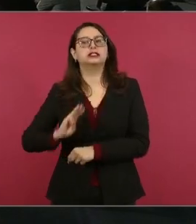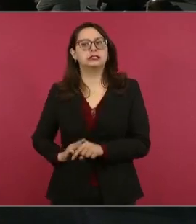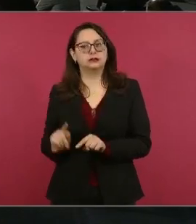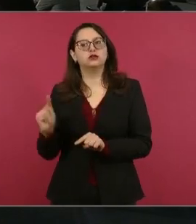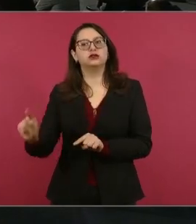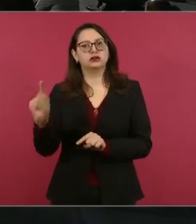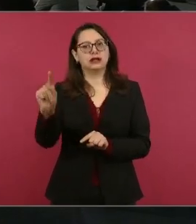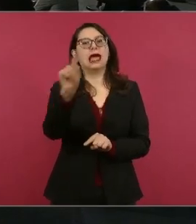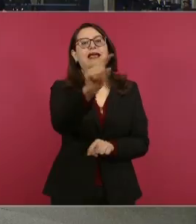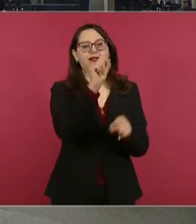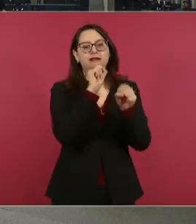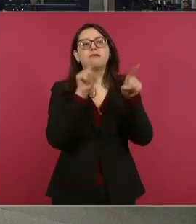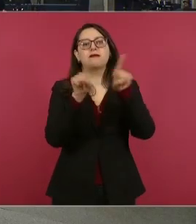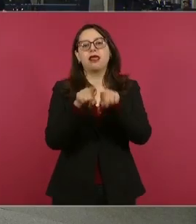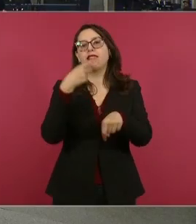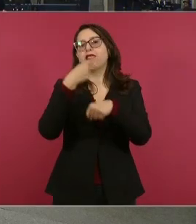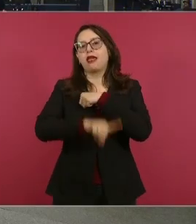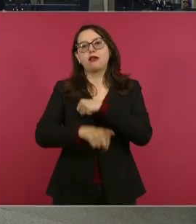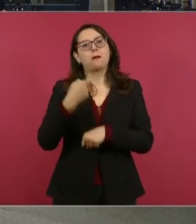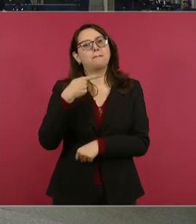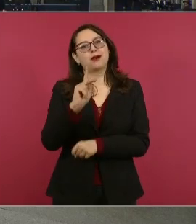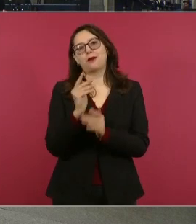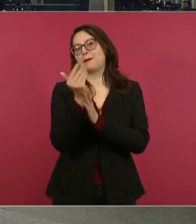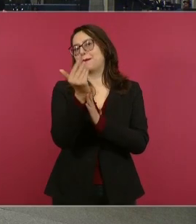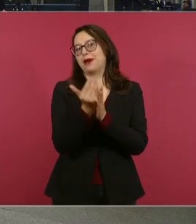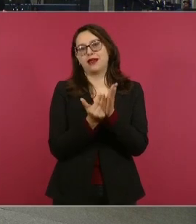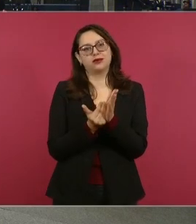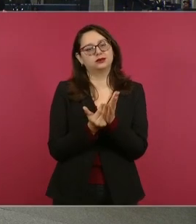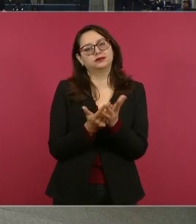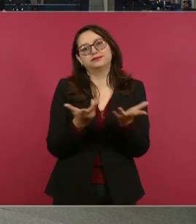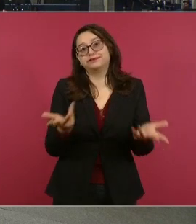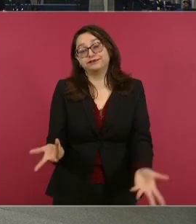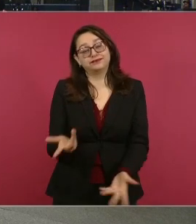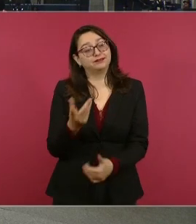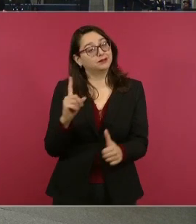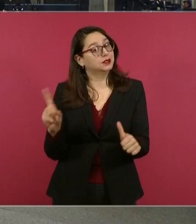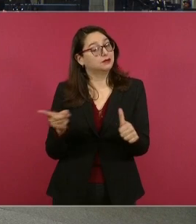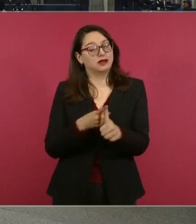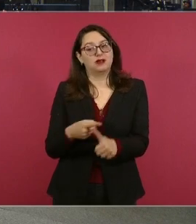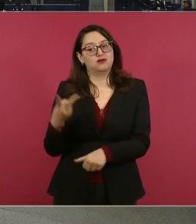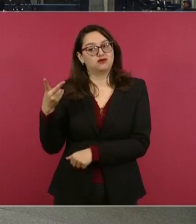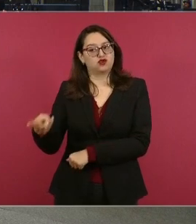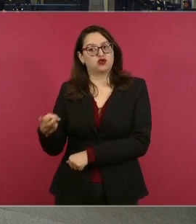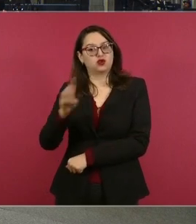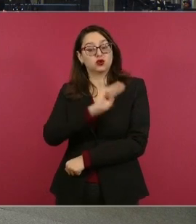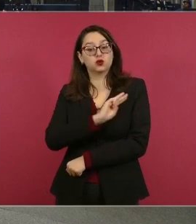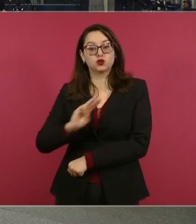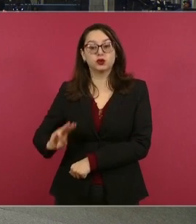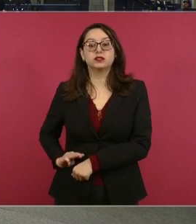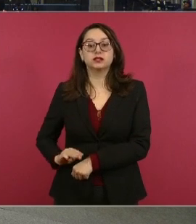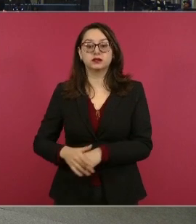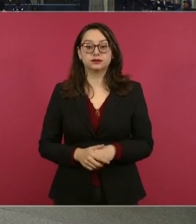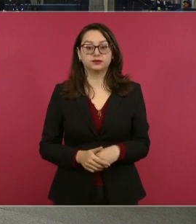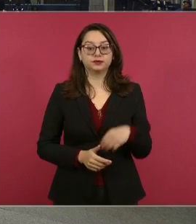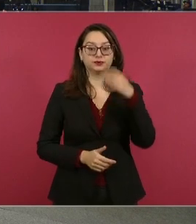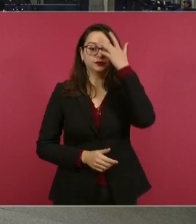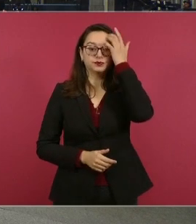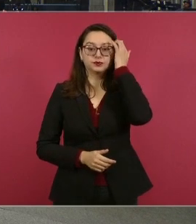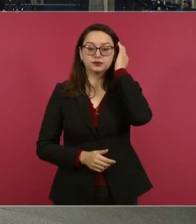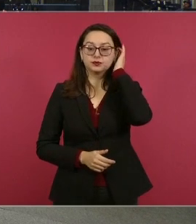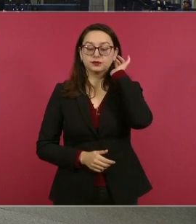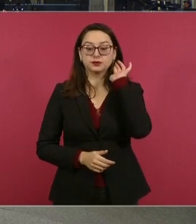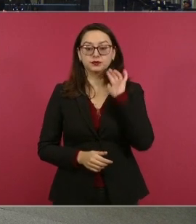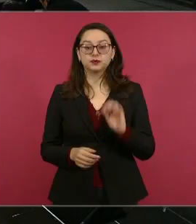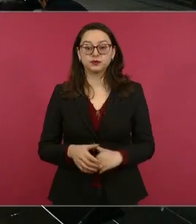primero. Muy bien, y en una segunda pregunta, cuestionarle justamente o pedir su opinión respecto a esta